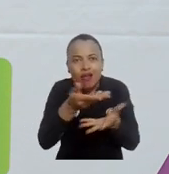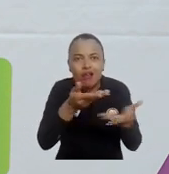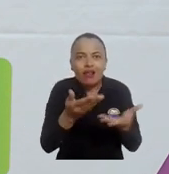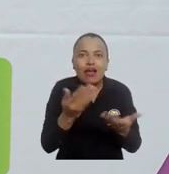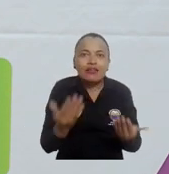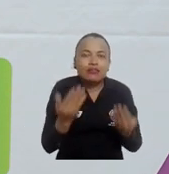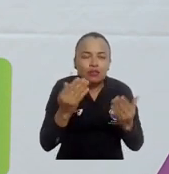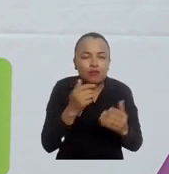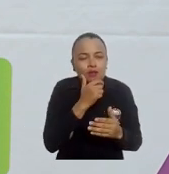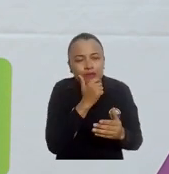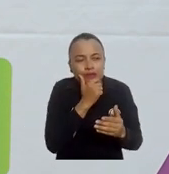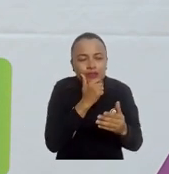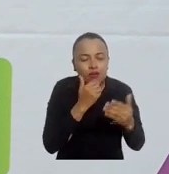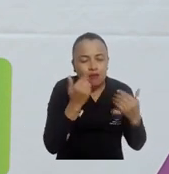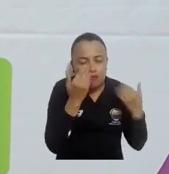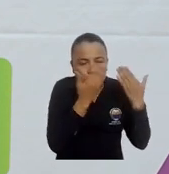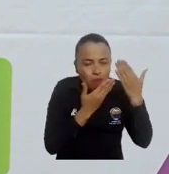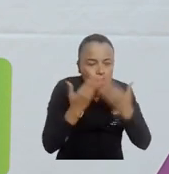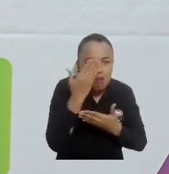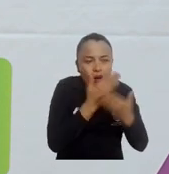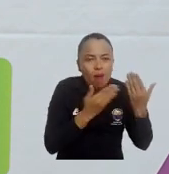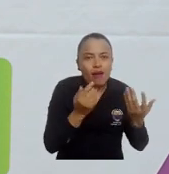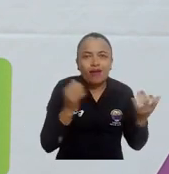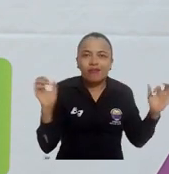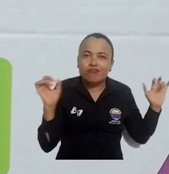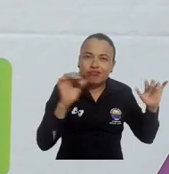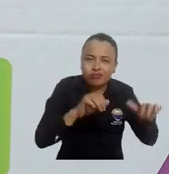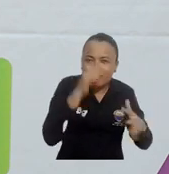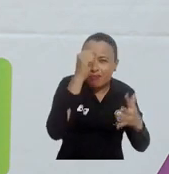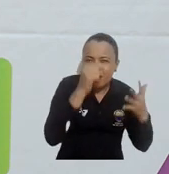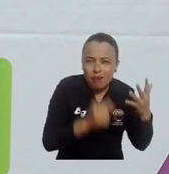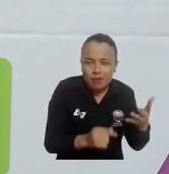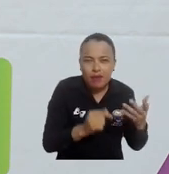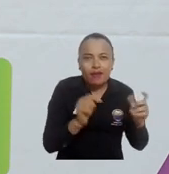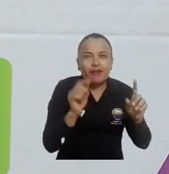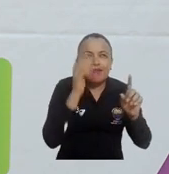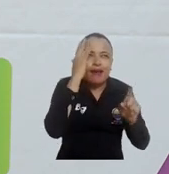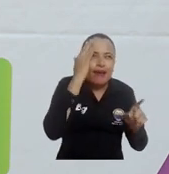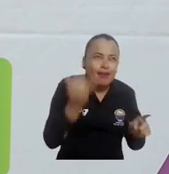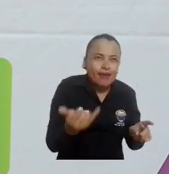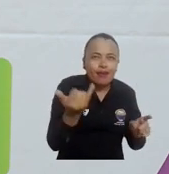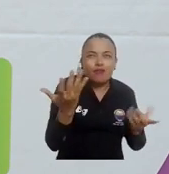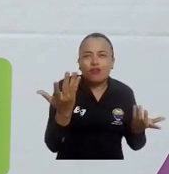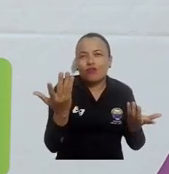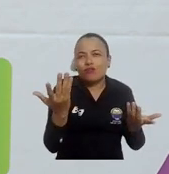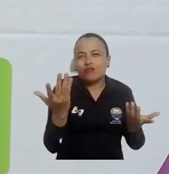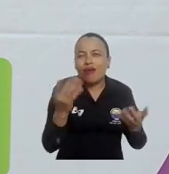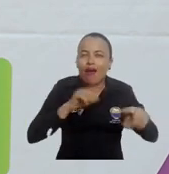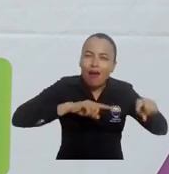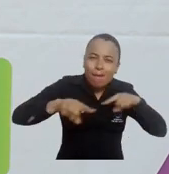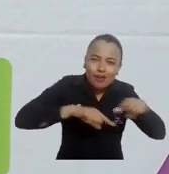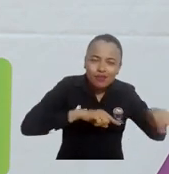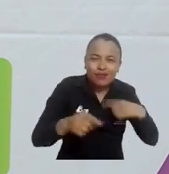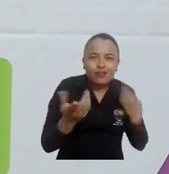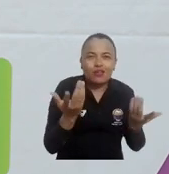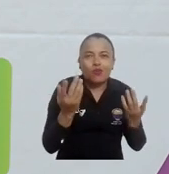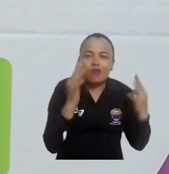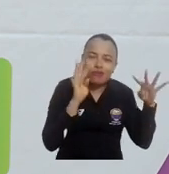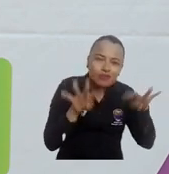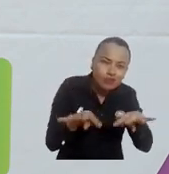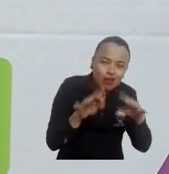escenario en donde nos centramos para hacer una revisión de todas las gestiones que se hacen en términos